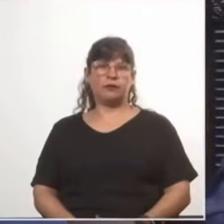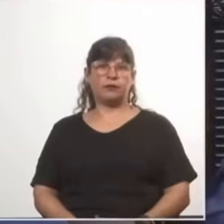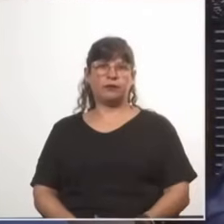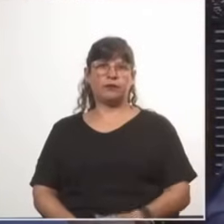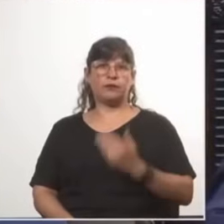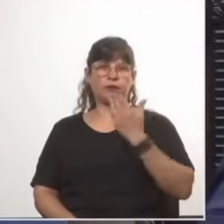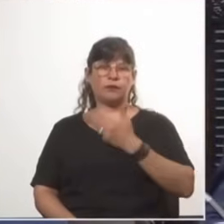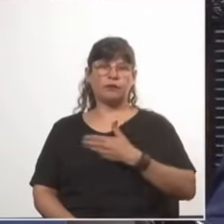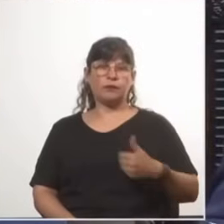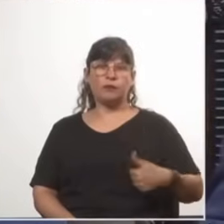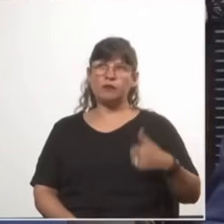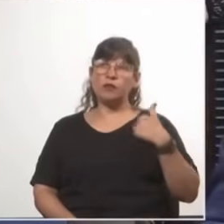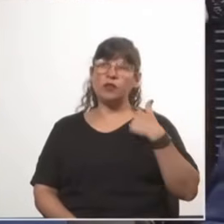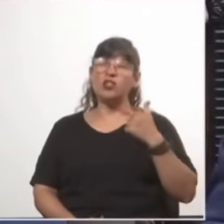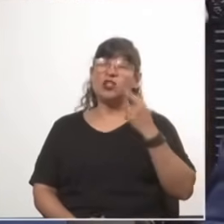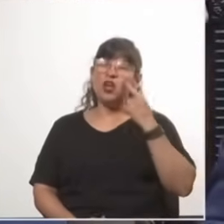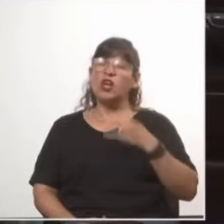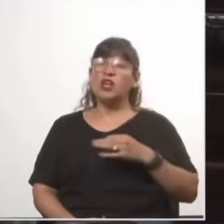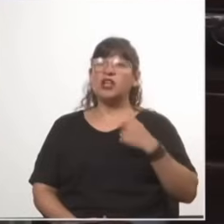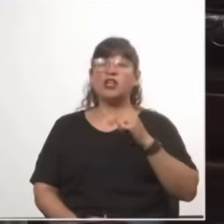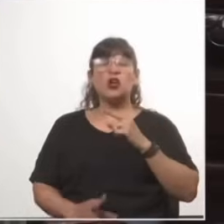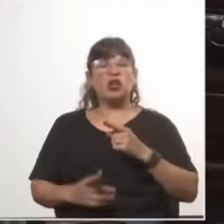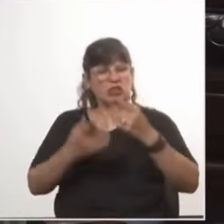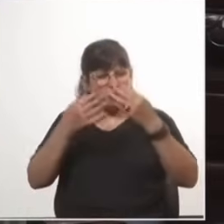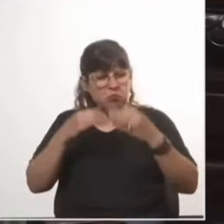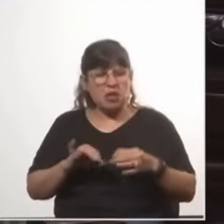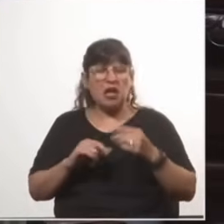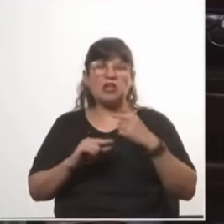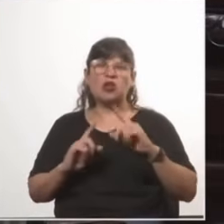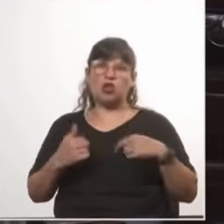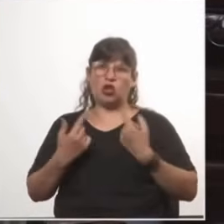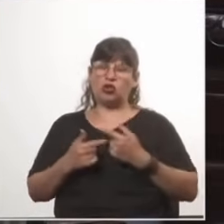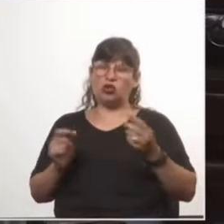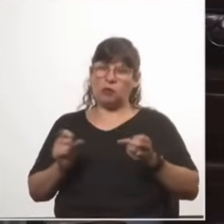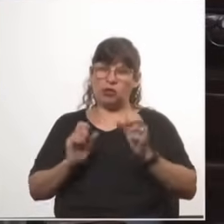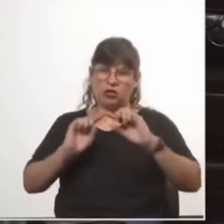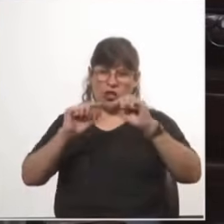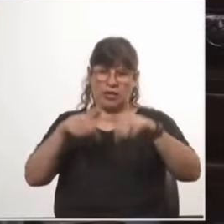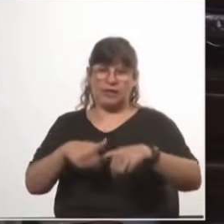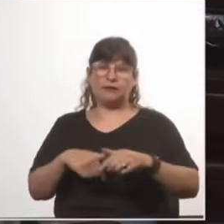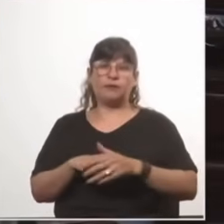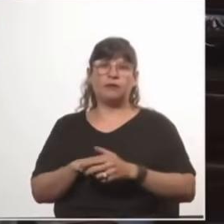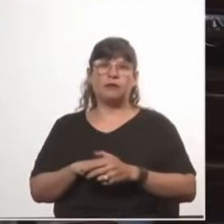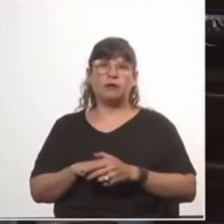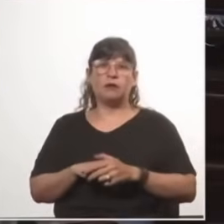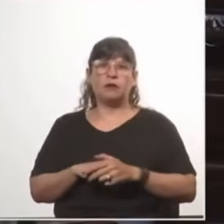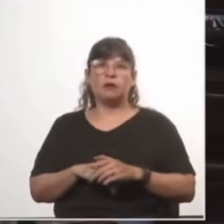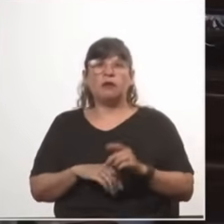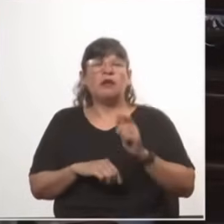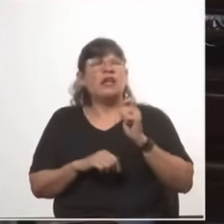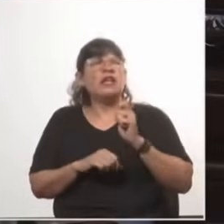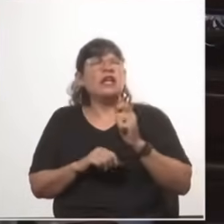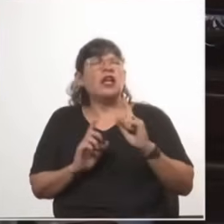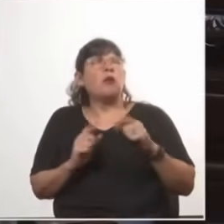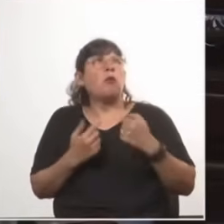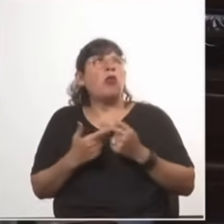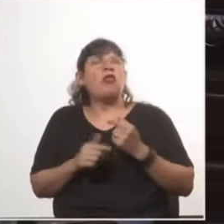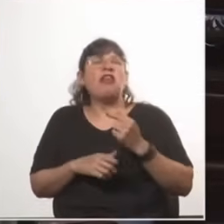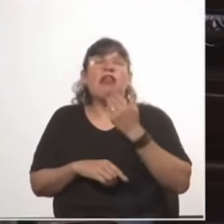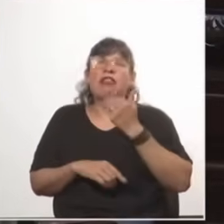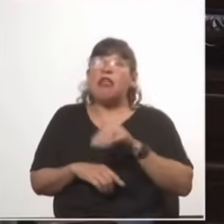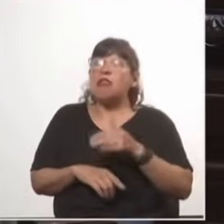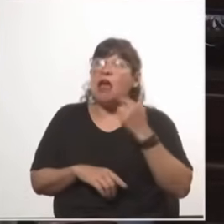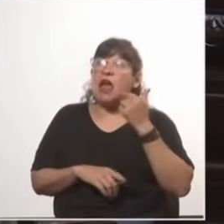Presidenta, yo creo que es absolutamente pertinente lo que estamos haciendo hoy aquí. ¿Quién nos podría entender que después de